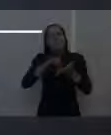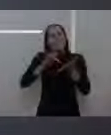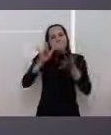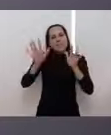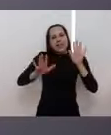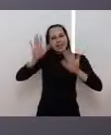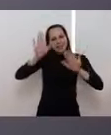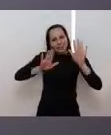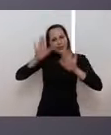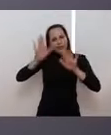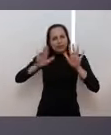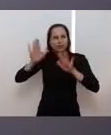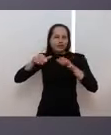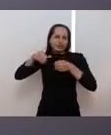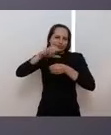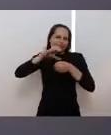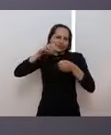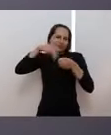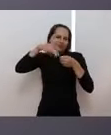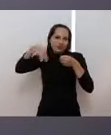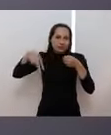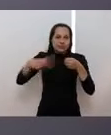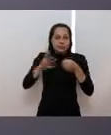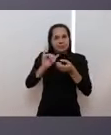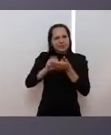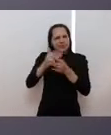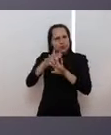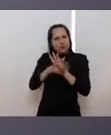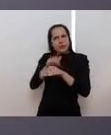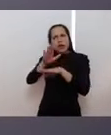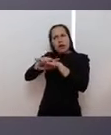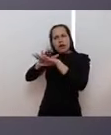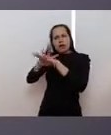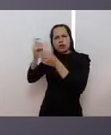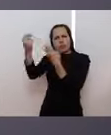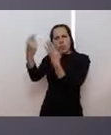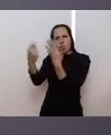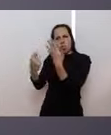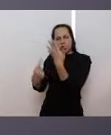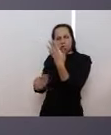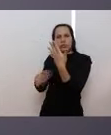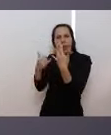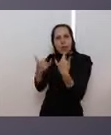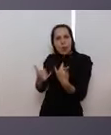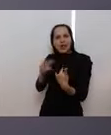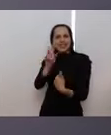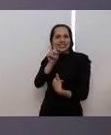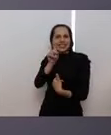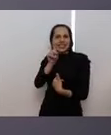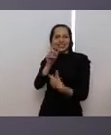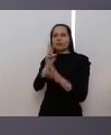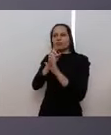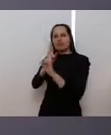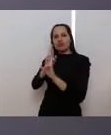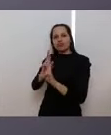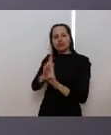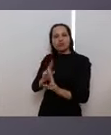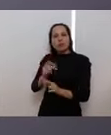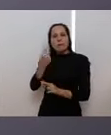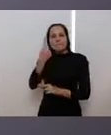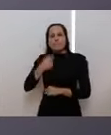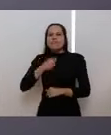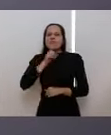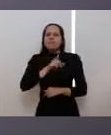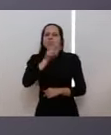por eso les pedimos que nos dejaran sus preguntas de las cuales hoy vamos a responder 6 en vivo y en directo esto es para nuestra directora de la mayor